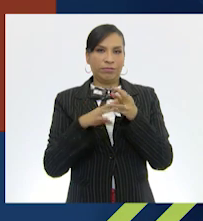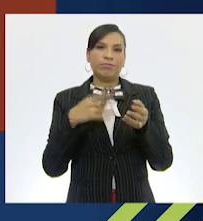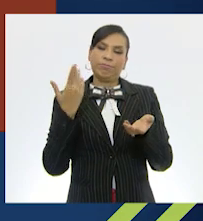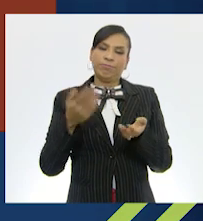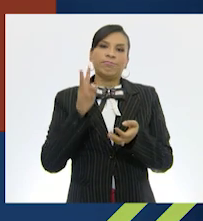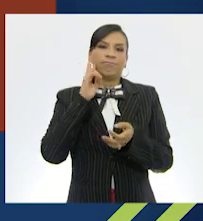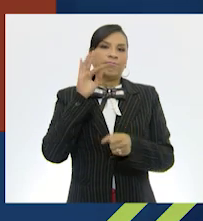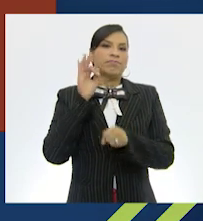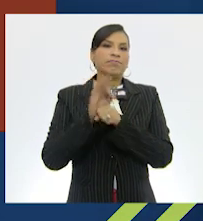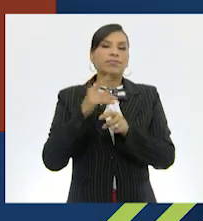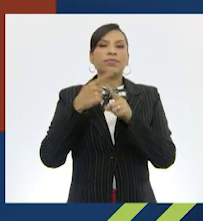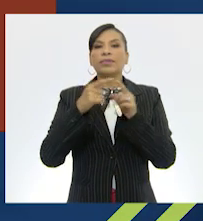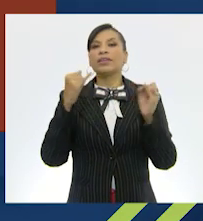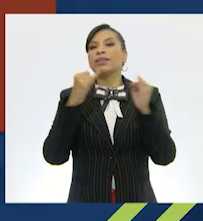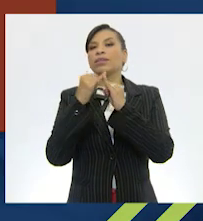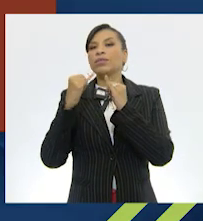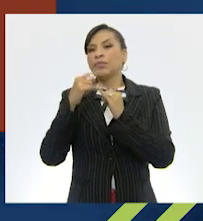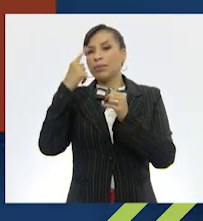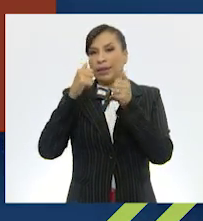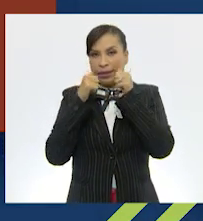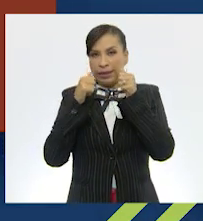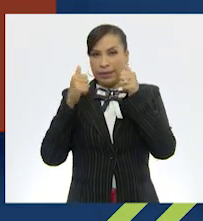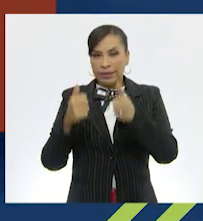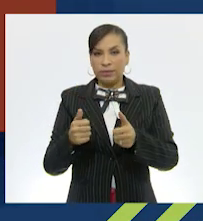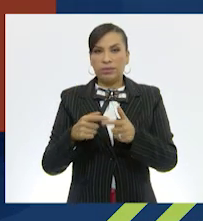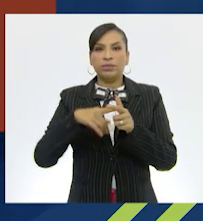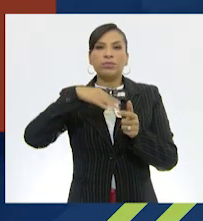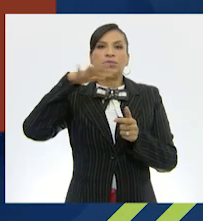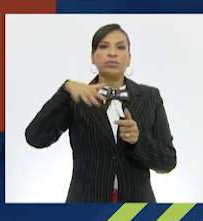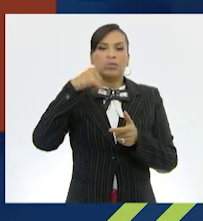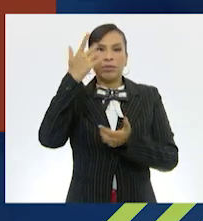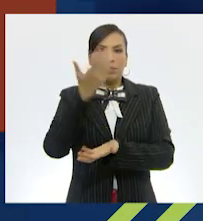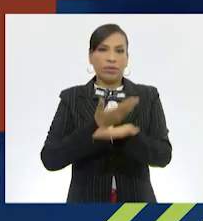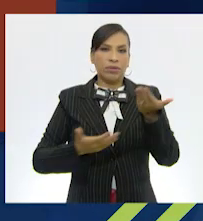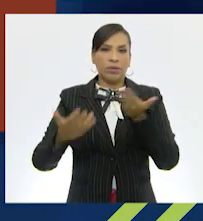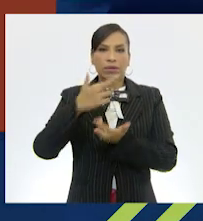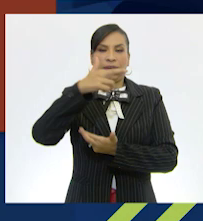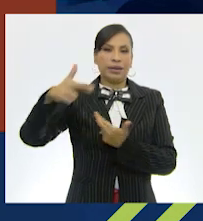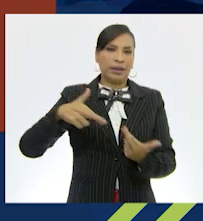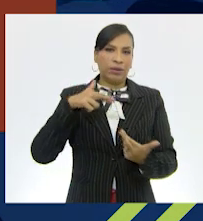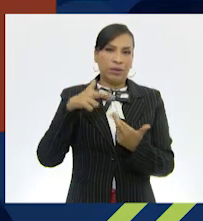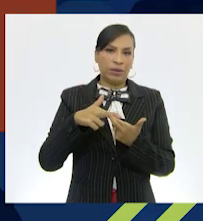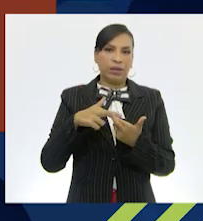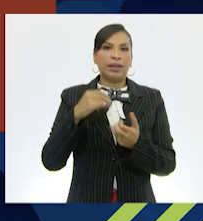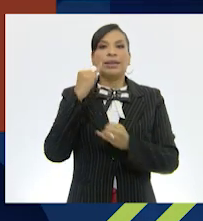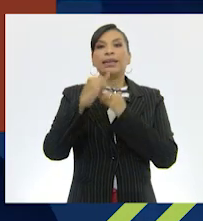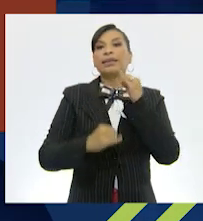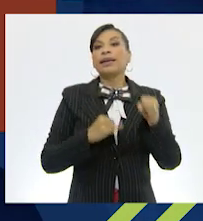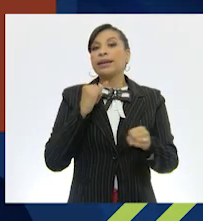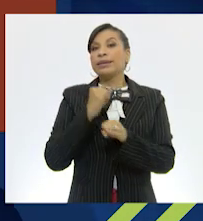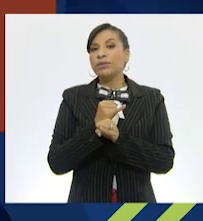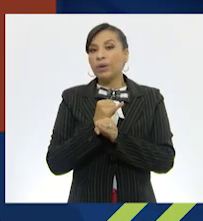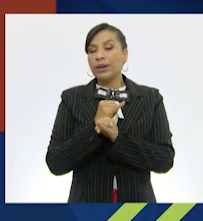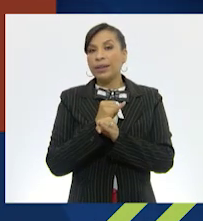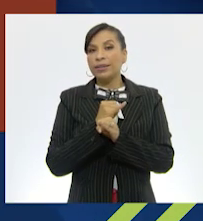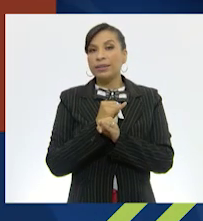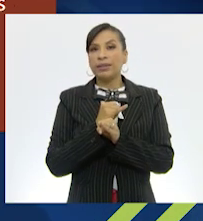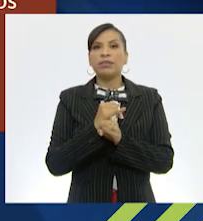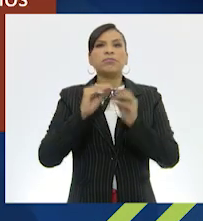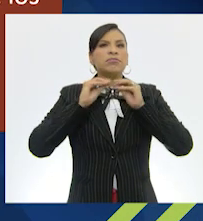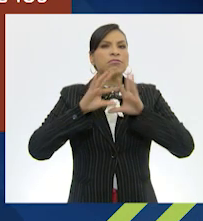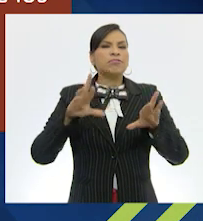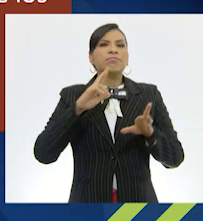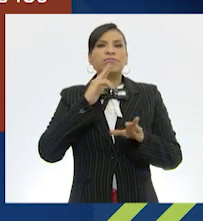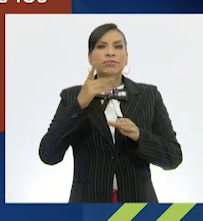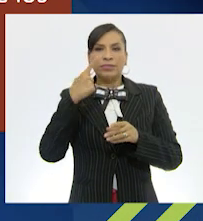la capacidad institucional para su atención, buscar la cooperación regional e internacional, promover